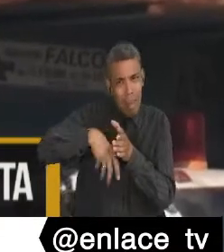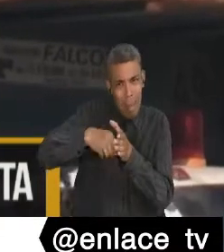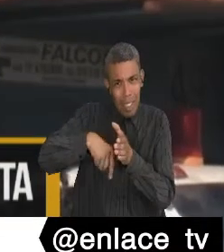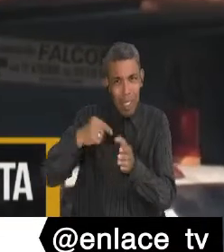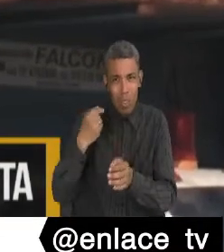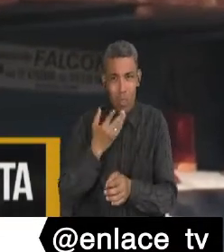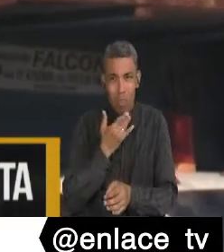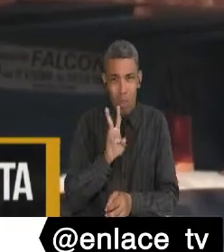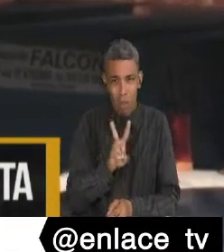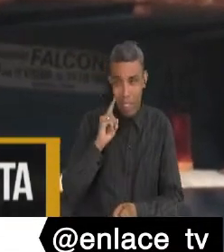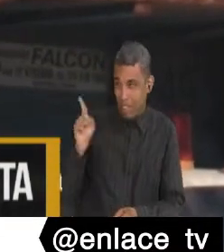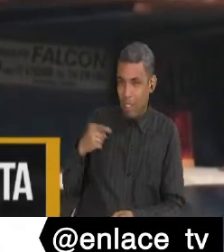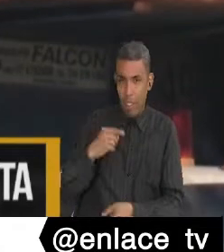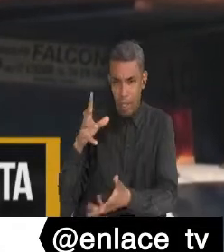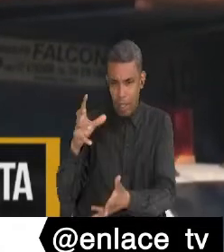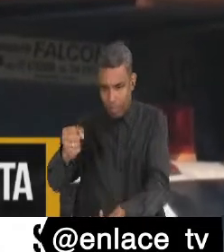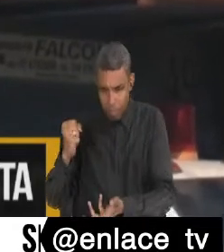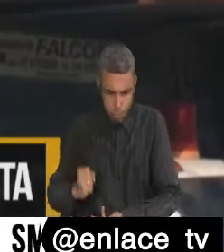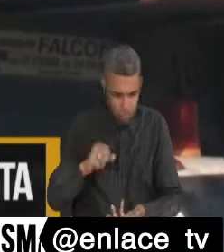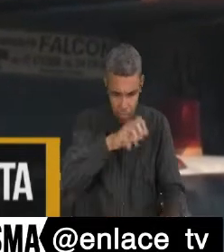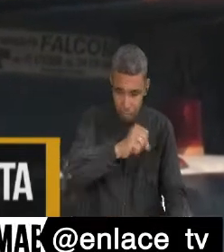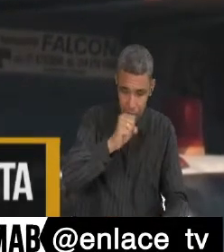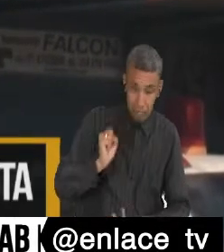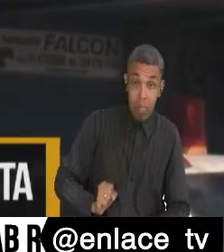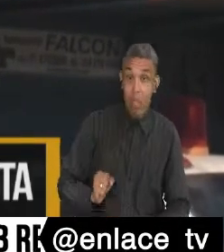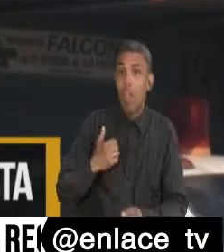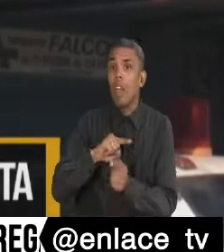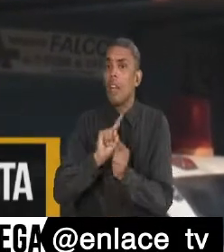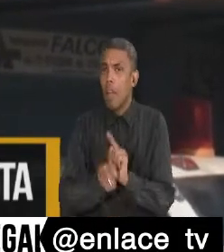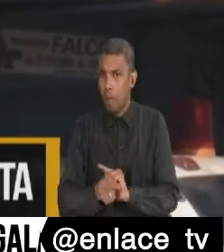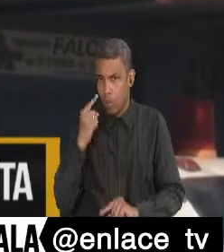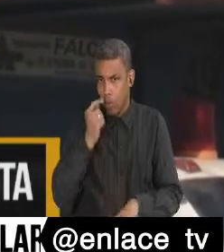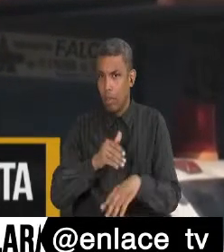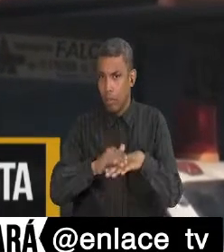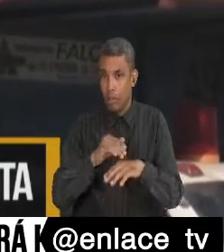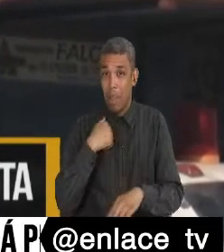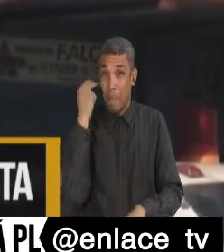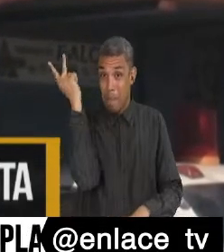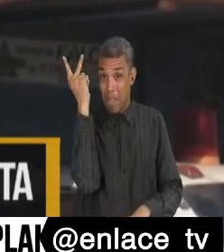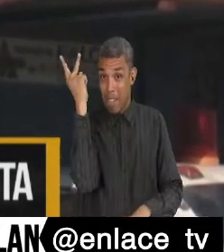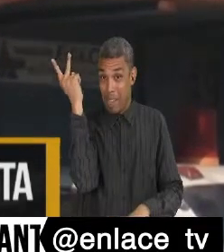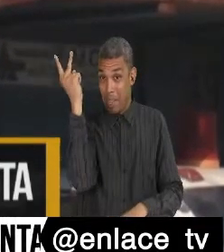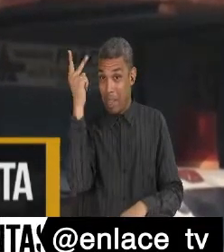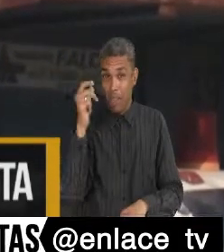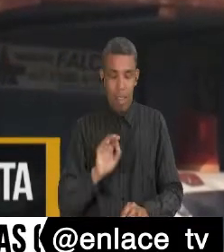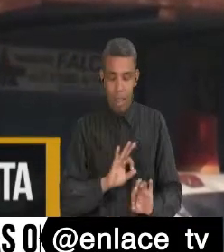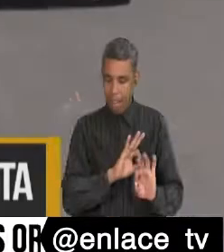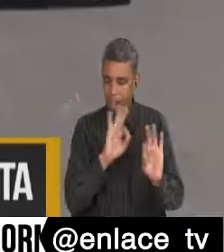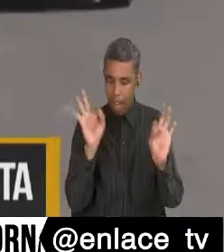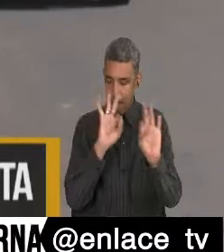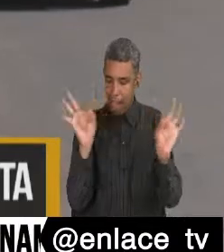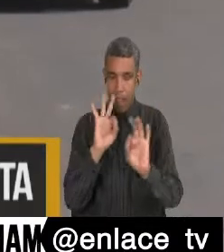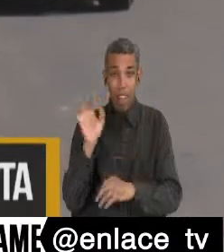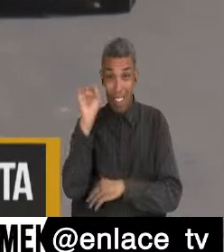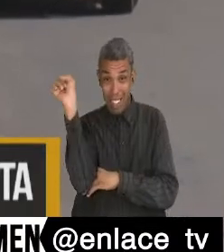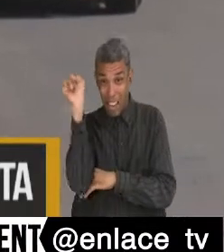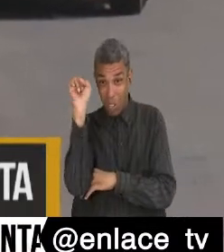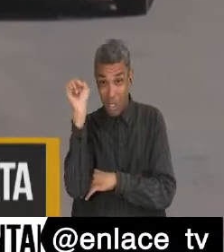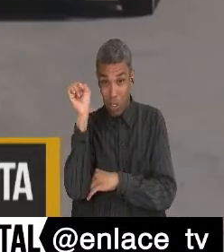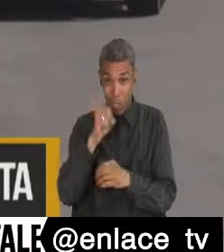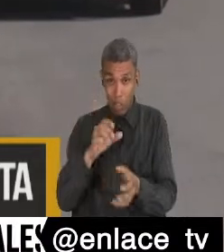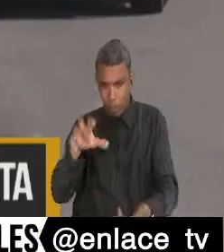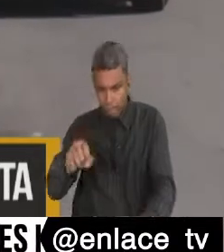horario de la prestación del servicio para estos días, especialmente para el Viernes Santo, cuando no se hará recolección de basuras. Para evitar